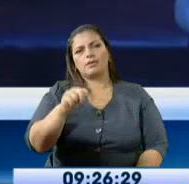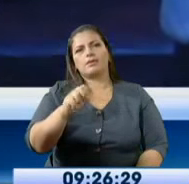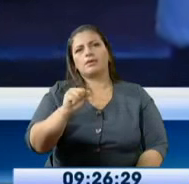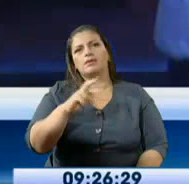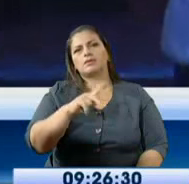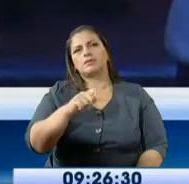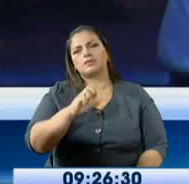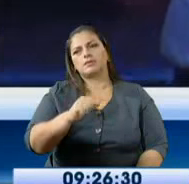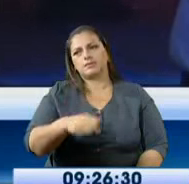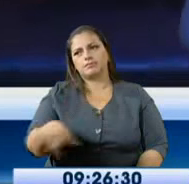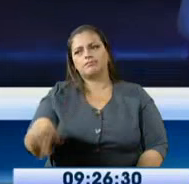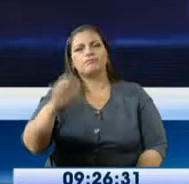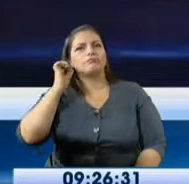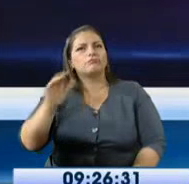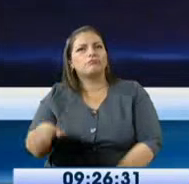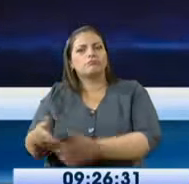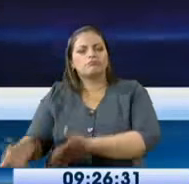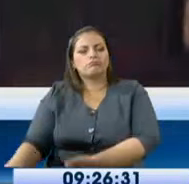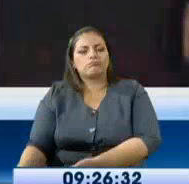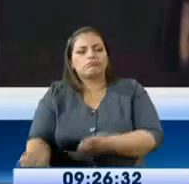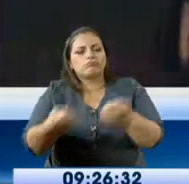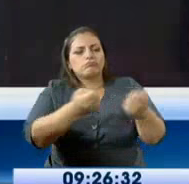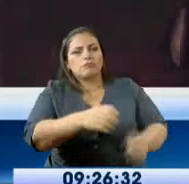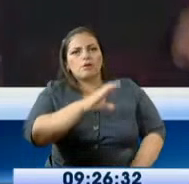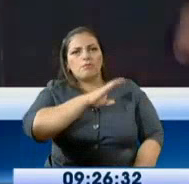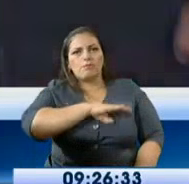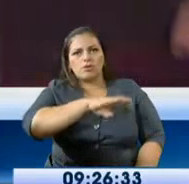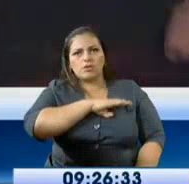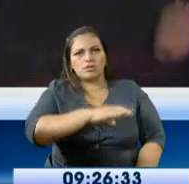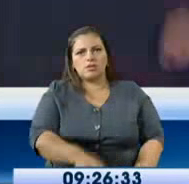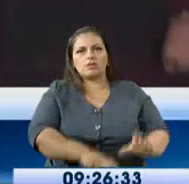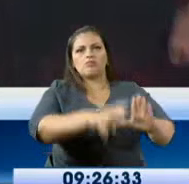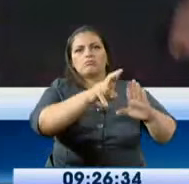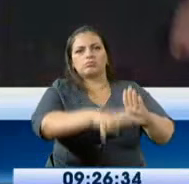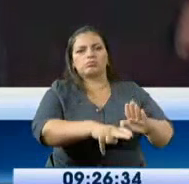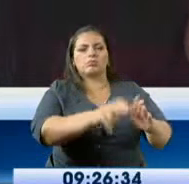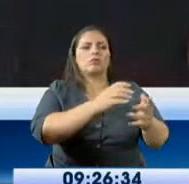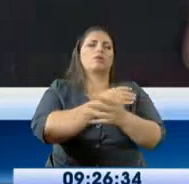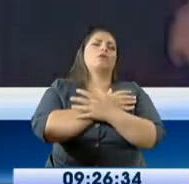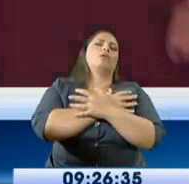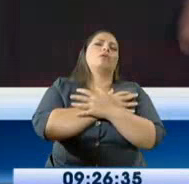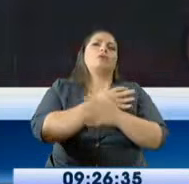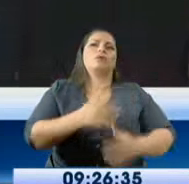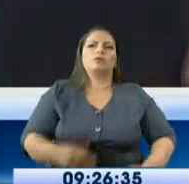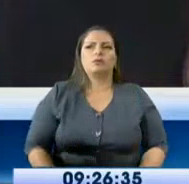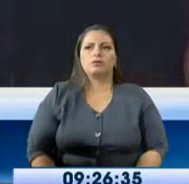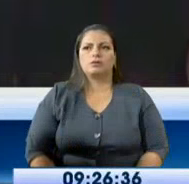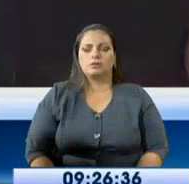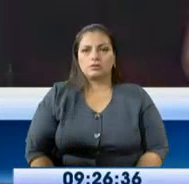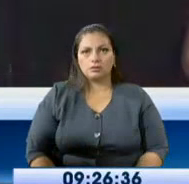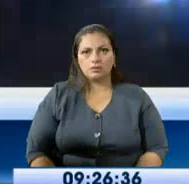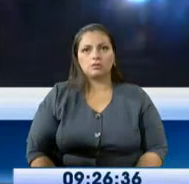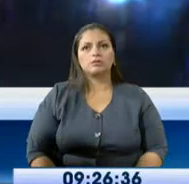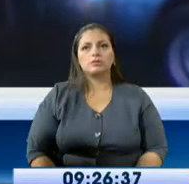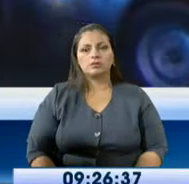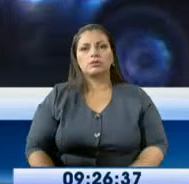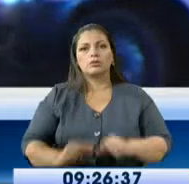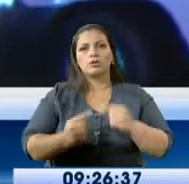de ser reconocido por sus familiares. Mientras que el sitio del incendio será especialmente analizado por personal